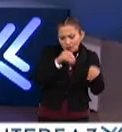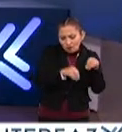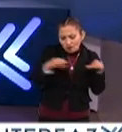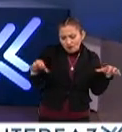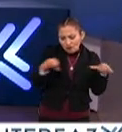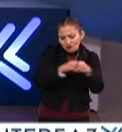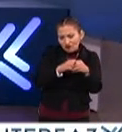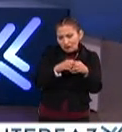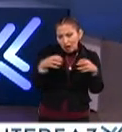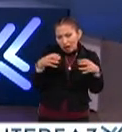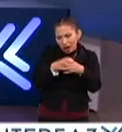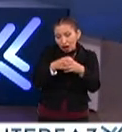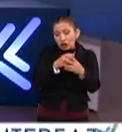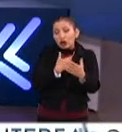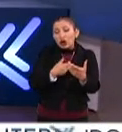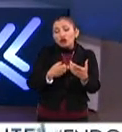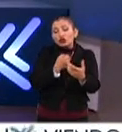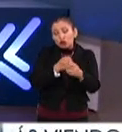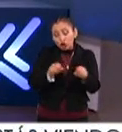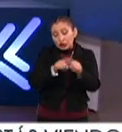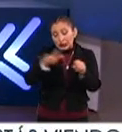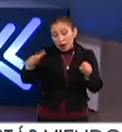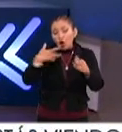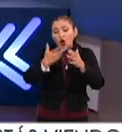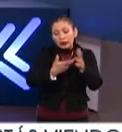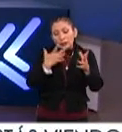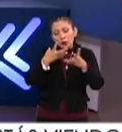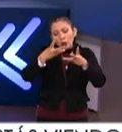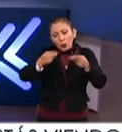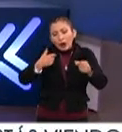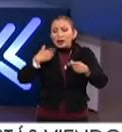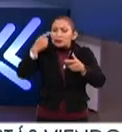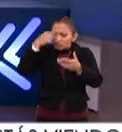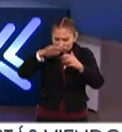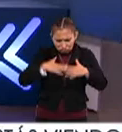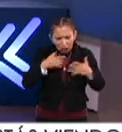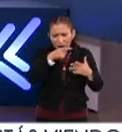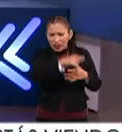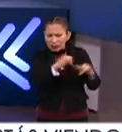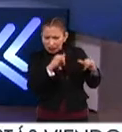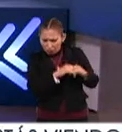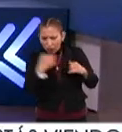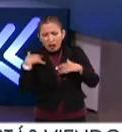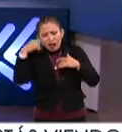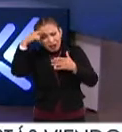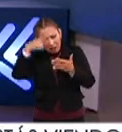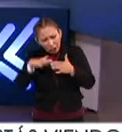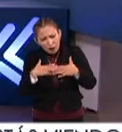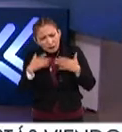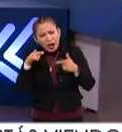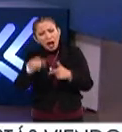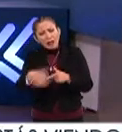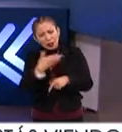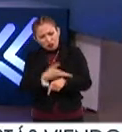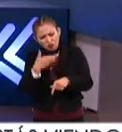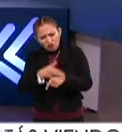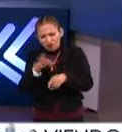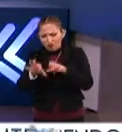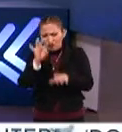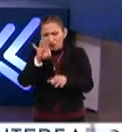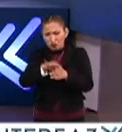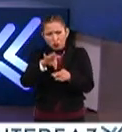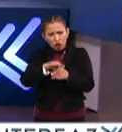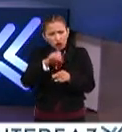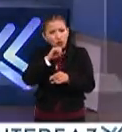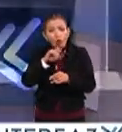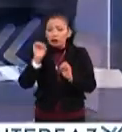cohesión social, sanar otra vez este tejido social de creer en las instituciones, creer en los procesos, en los procedimientos, no solamente electorales,